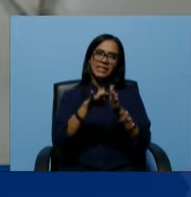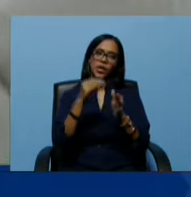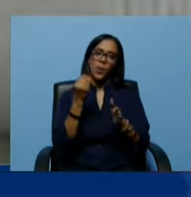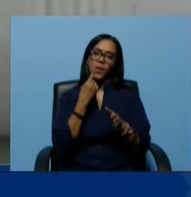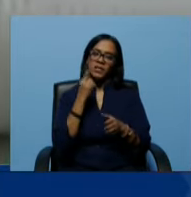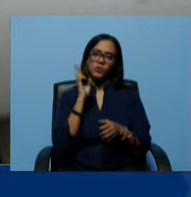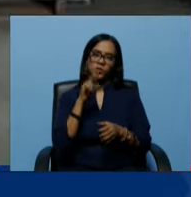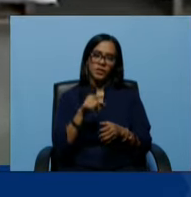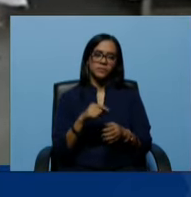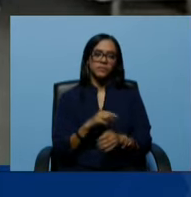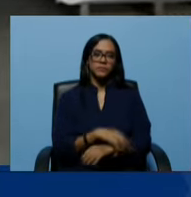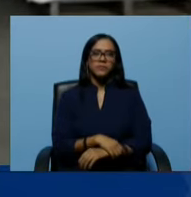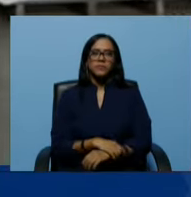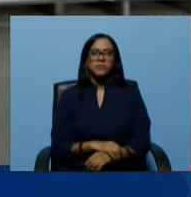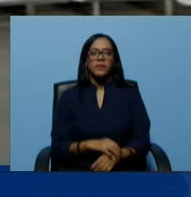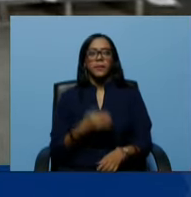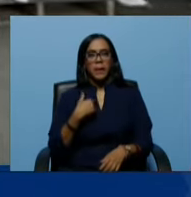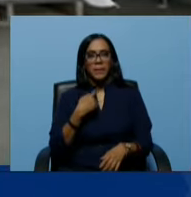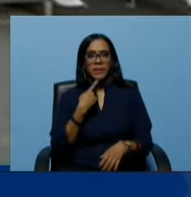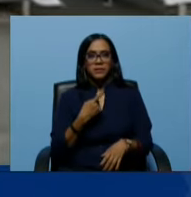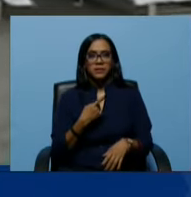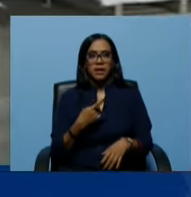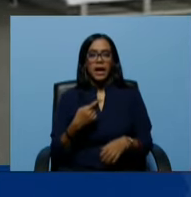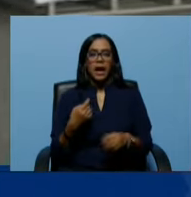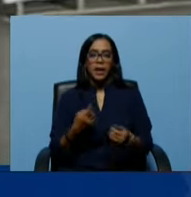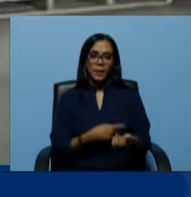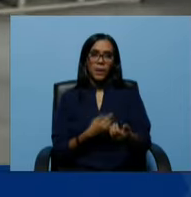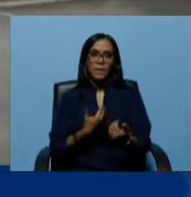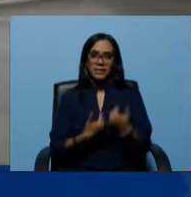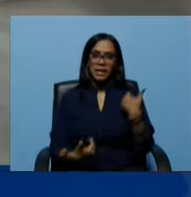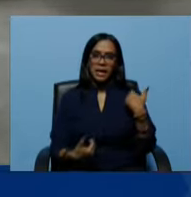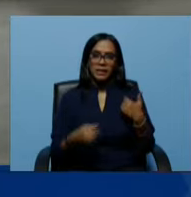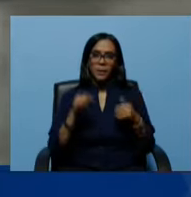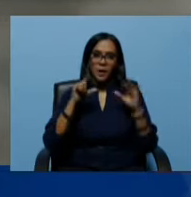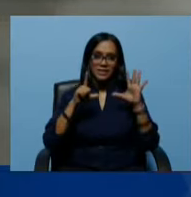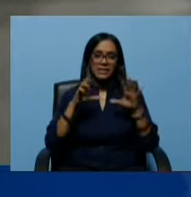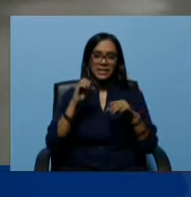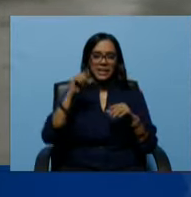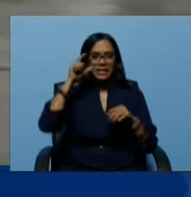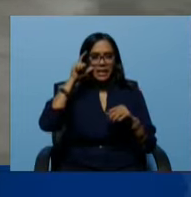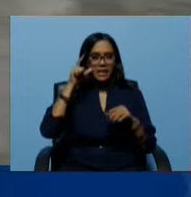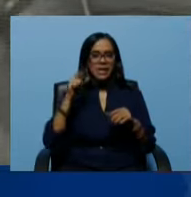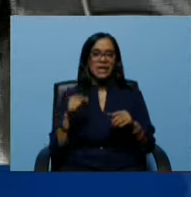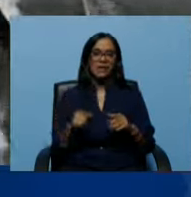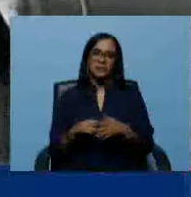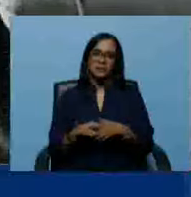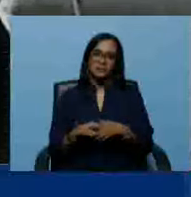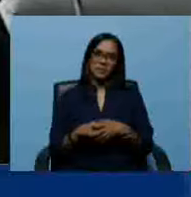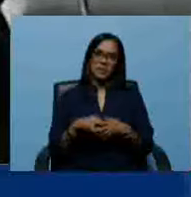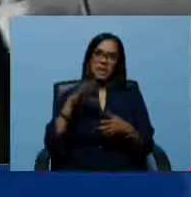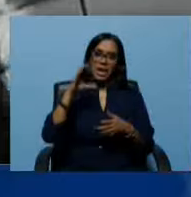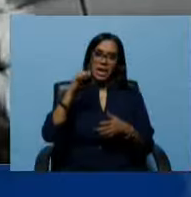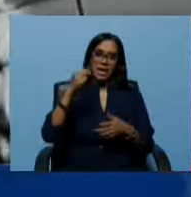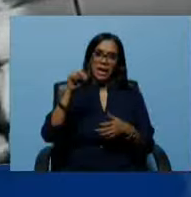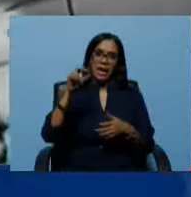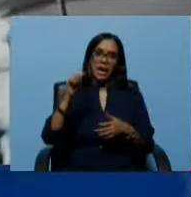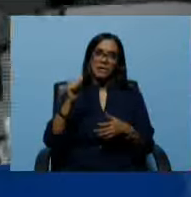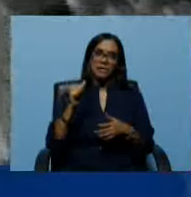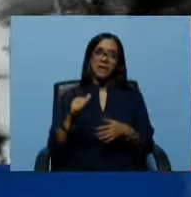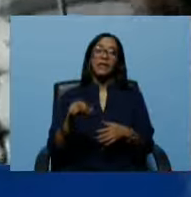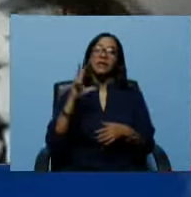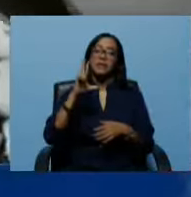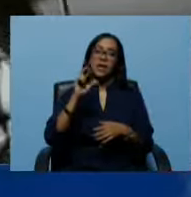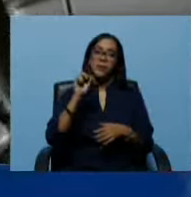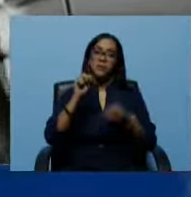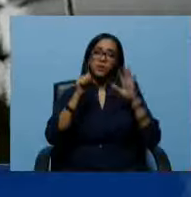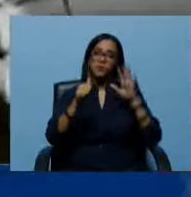usted. Y para mí es grato decirle, hermano presidente, estamos a 70 días de la zafra de caña. 3.6 millones de